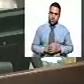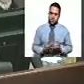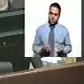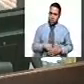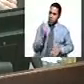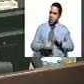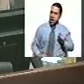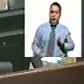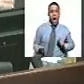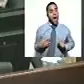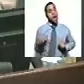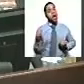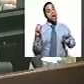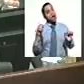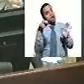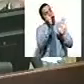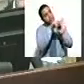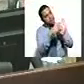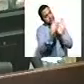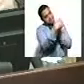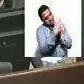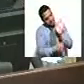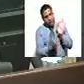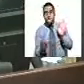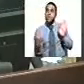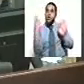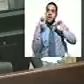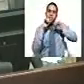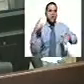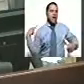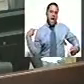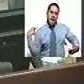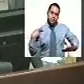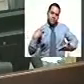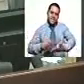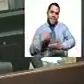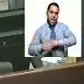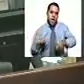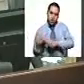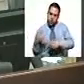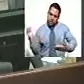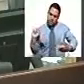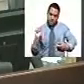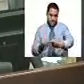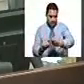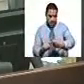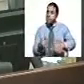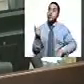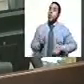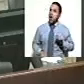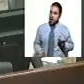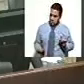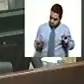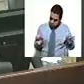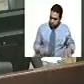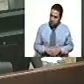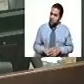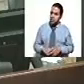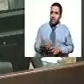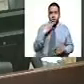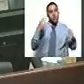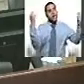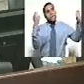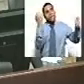fijar unos estándares para una política pública que durará por 100 años. Es que la campaña presidencial a costa de los recursos públicos